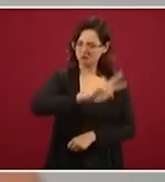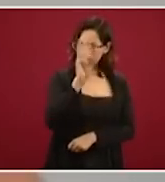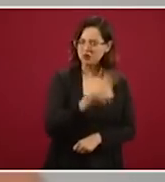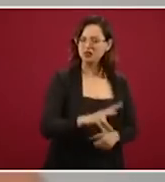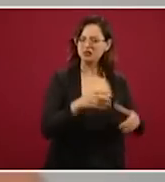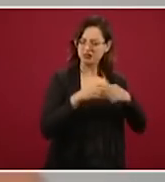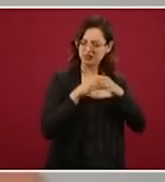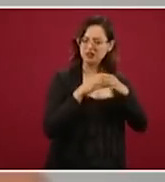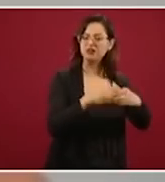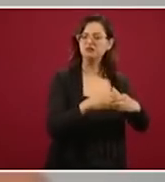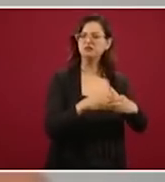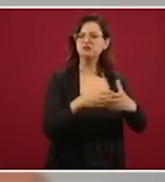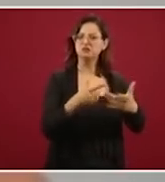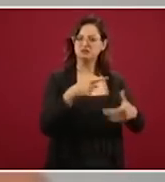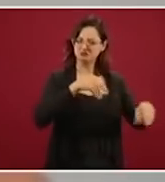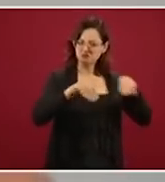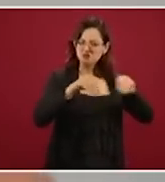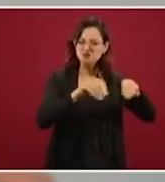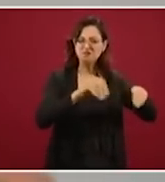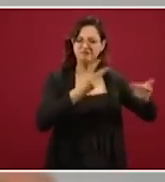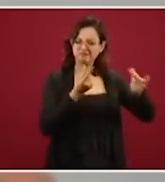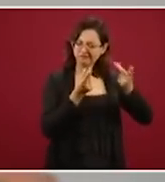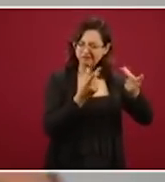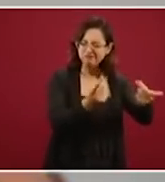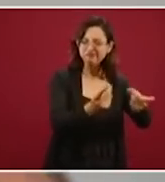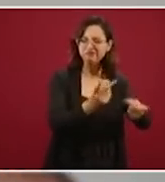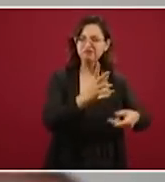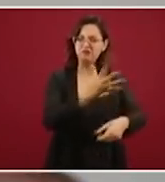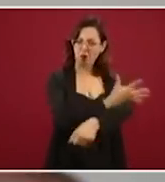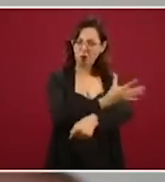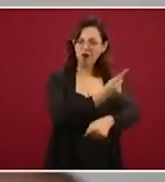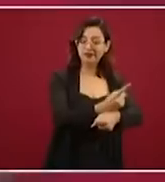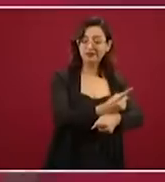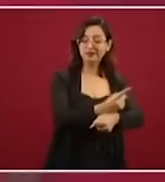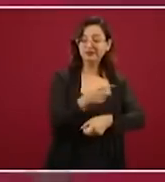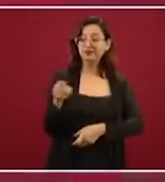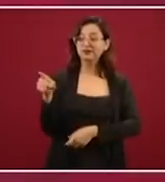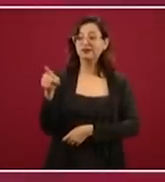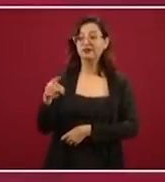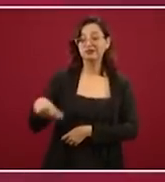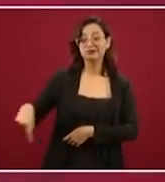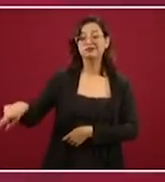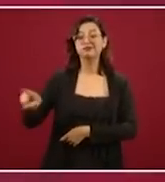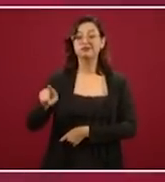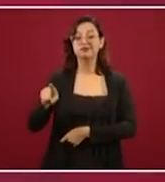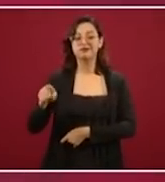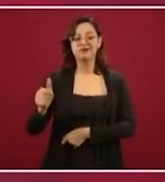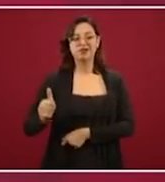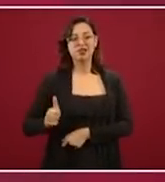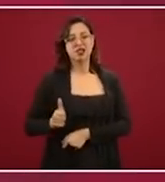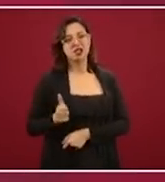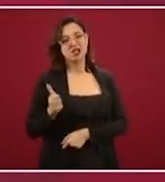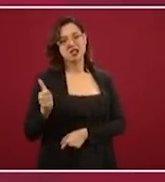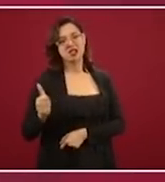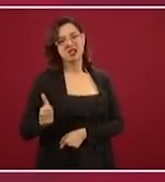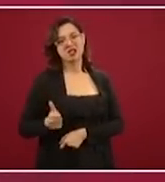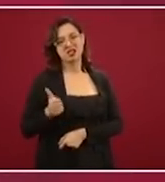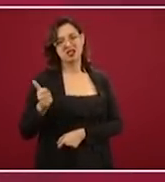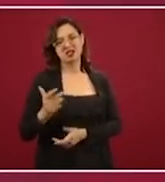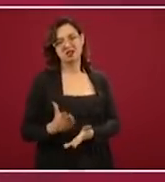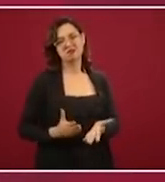hay un oportunismo de quienes no nos ven a nosotros con buenos